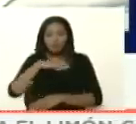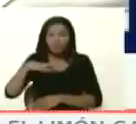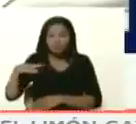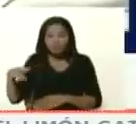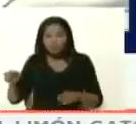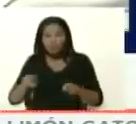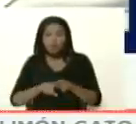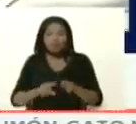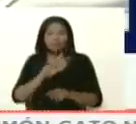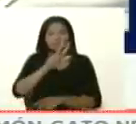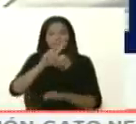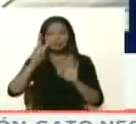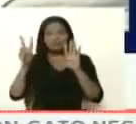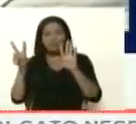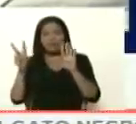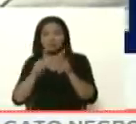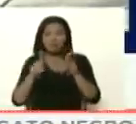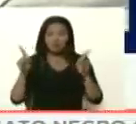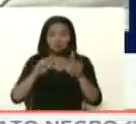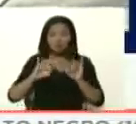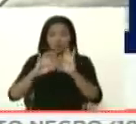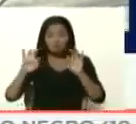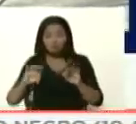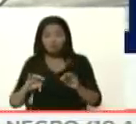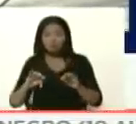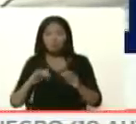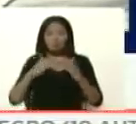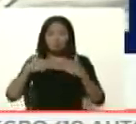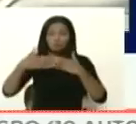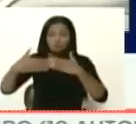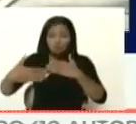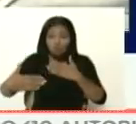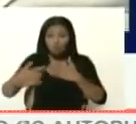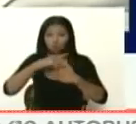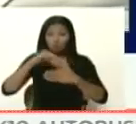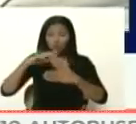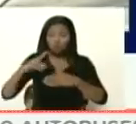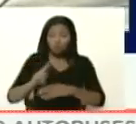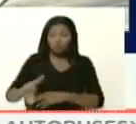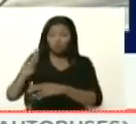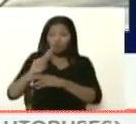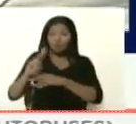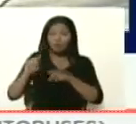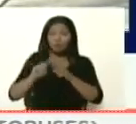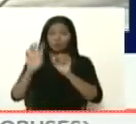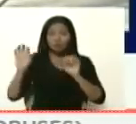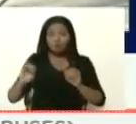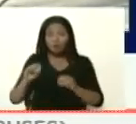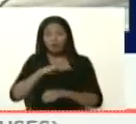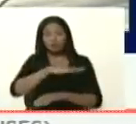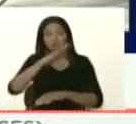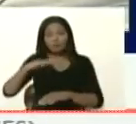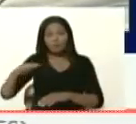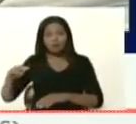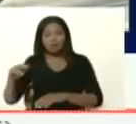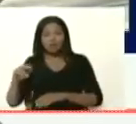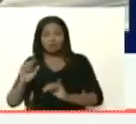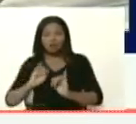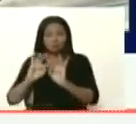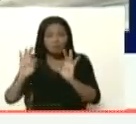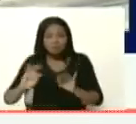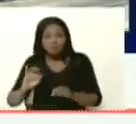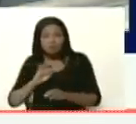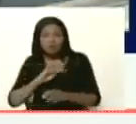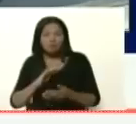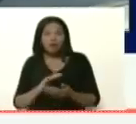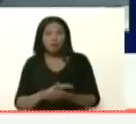37 kilómetros de costa con el Océano Atlántico, y nos permite pues utilizar nuestros mares y nuestro océano para